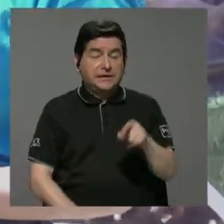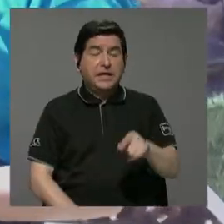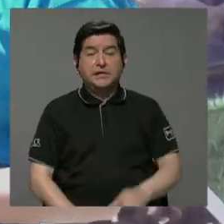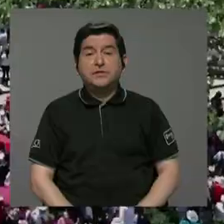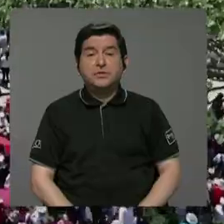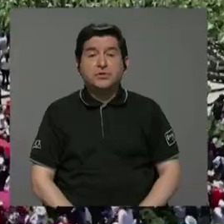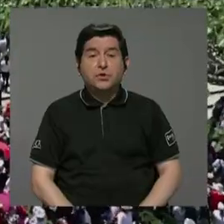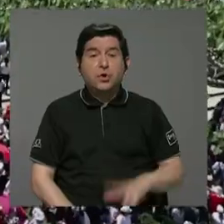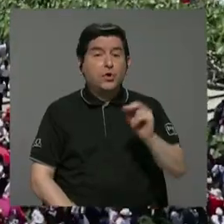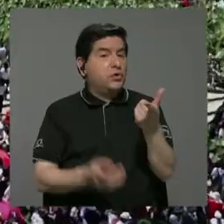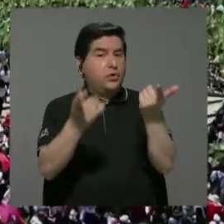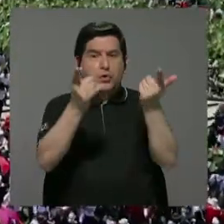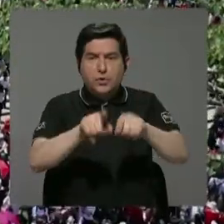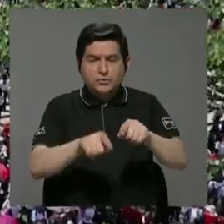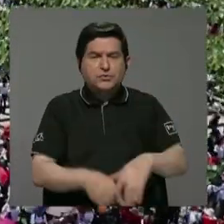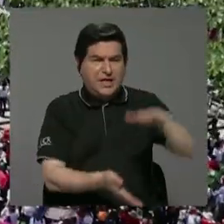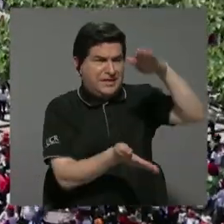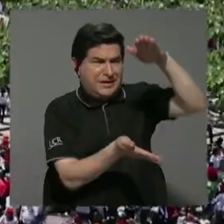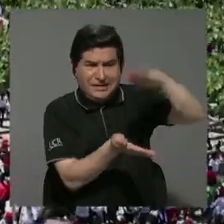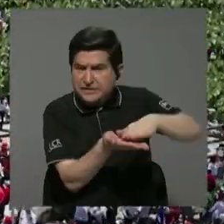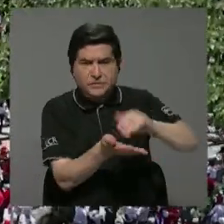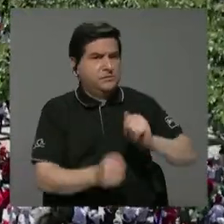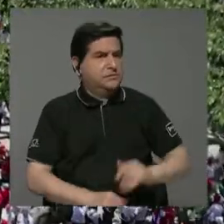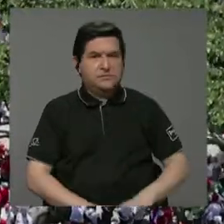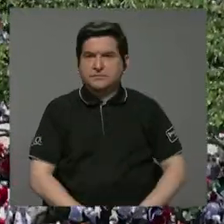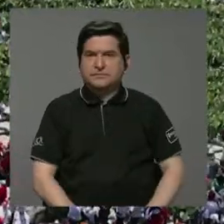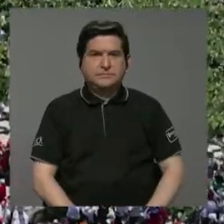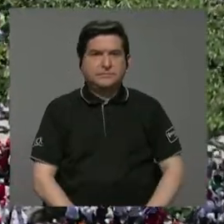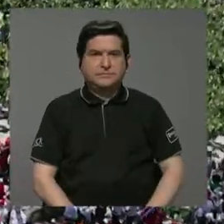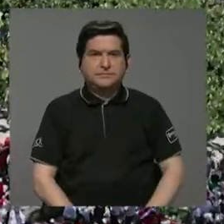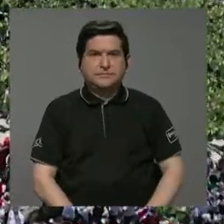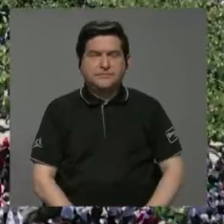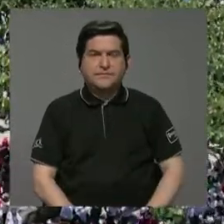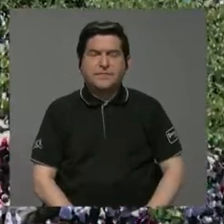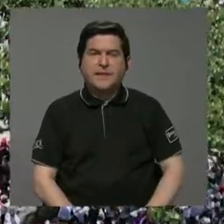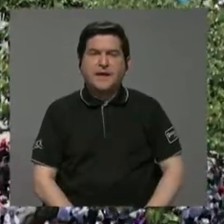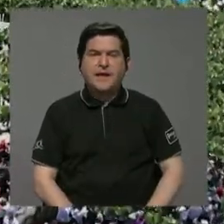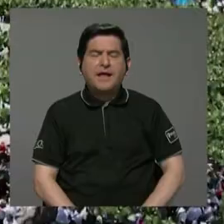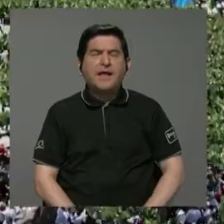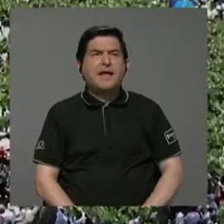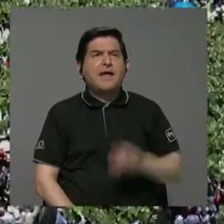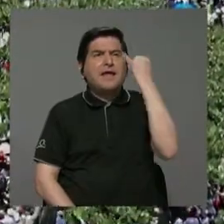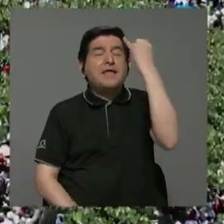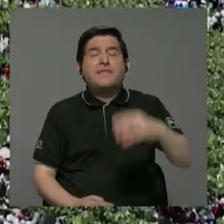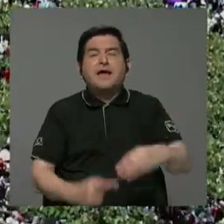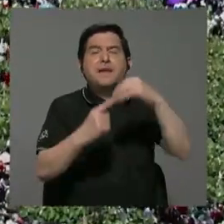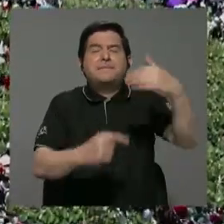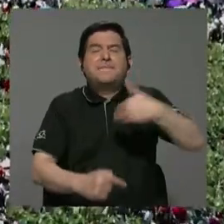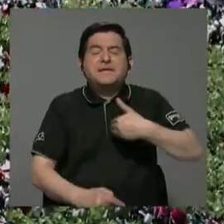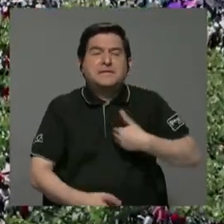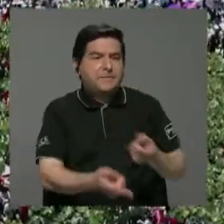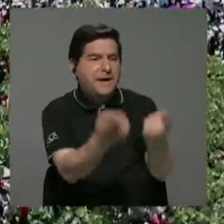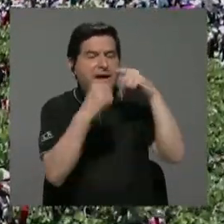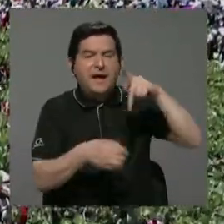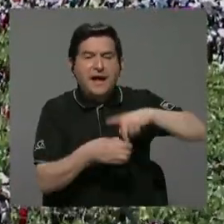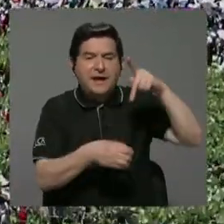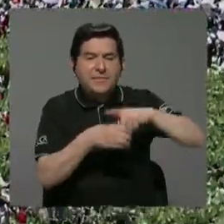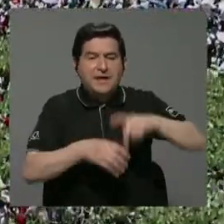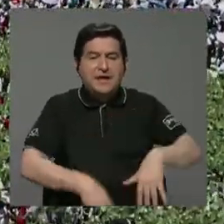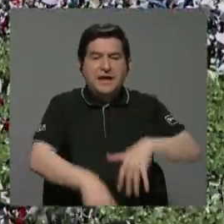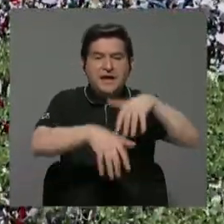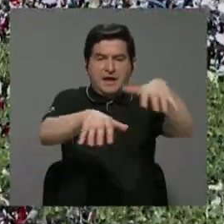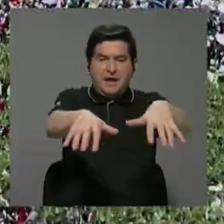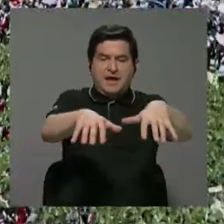pueda llevar a cabo la reducción como tal. ¿Cuál es la consigna principal que tienen ustedes, digamos, al venir a participar a esta